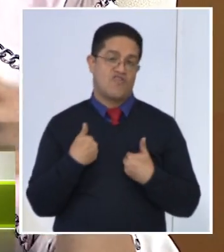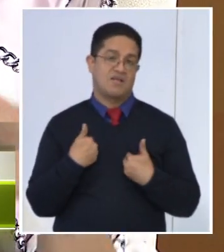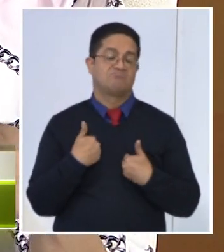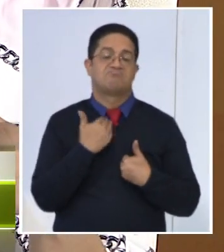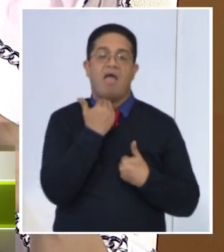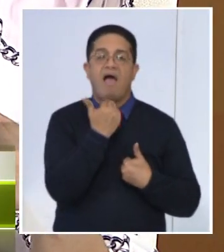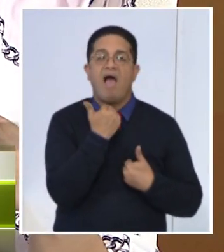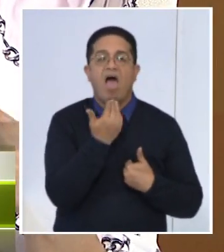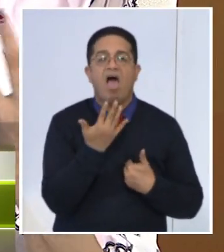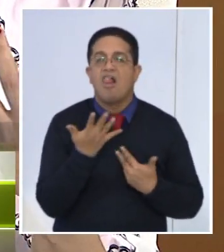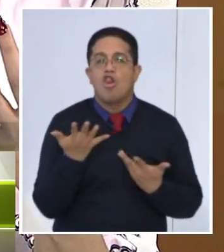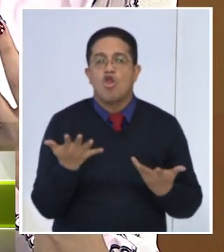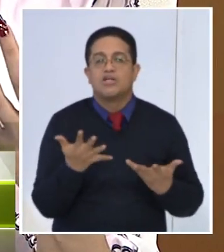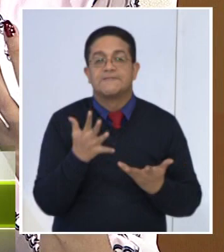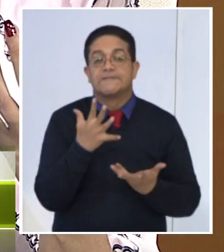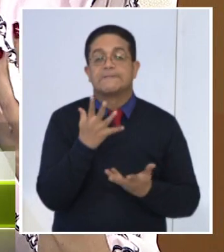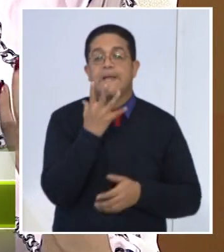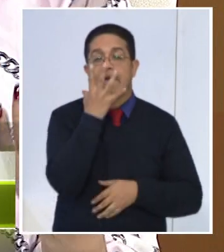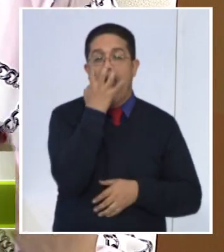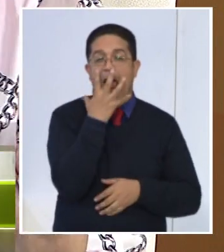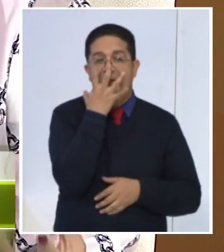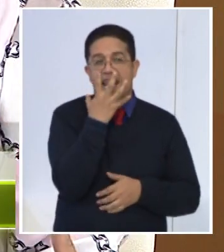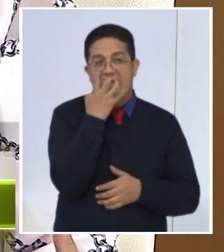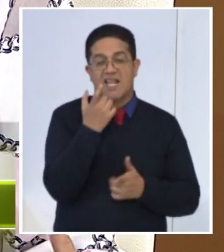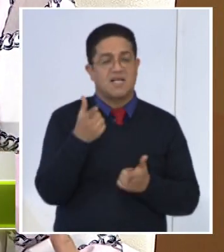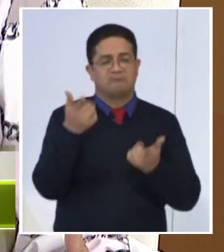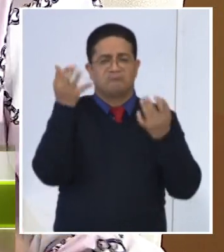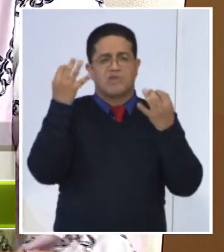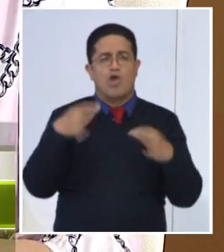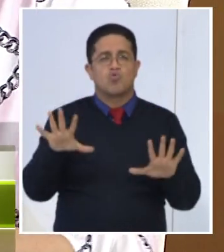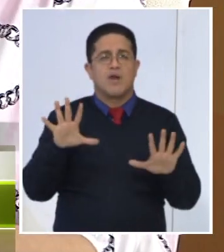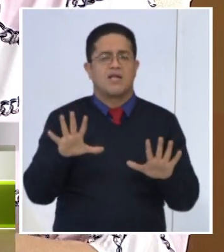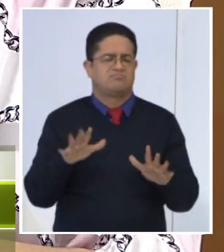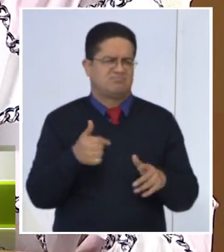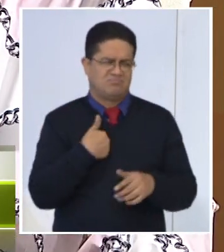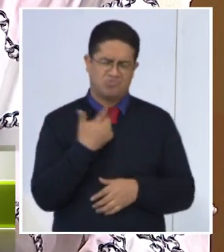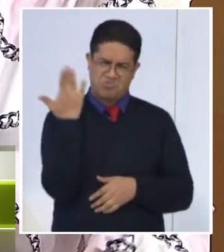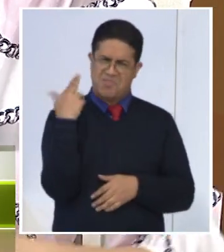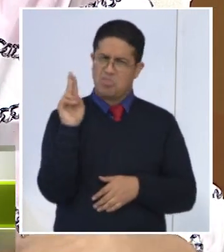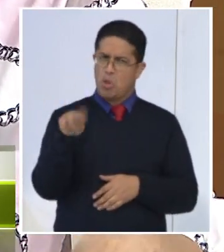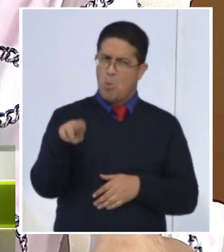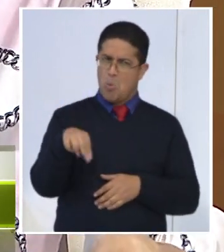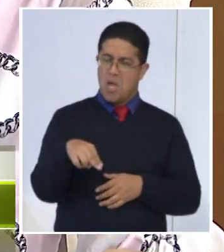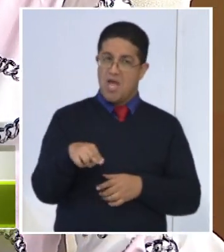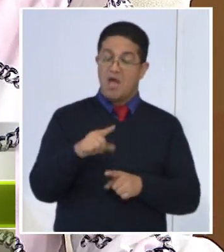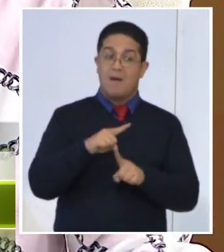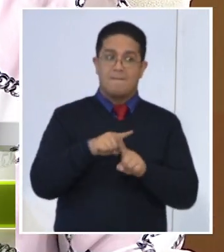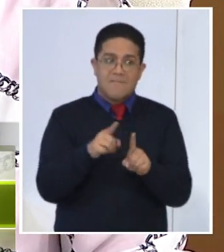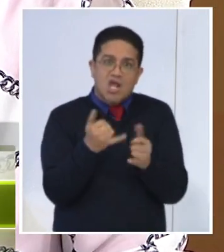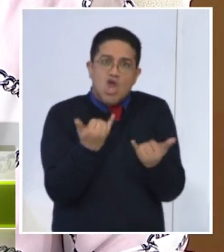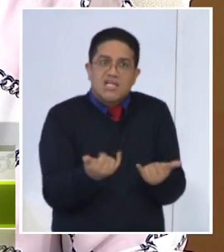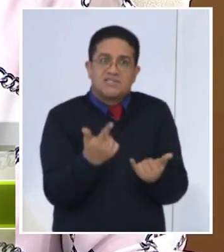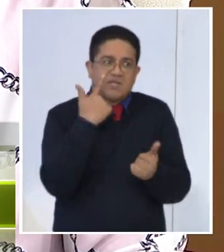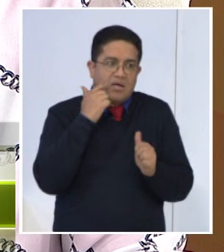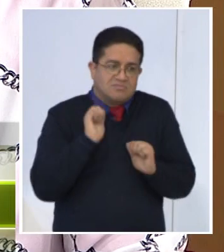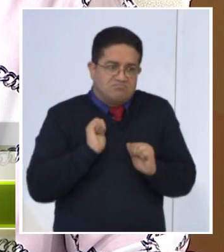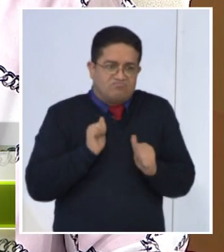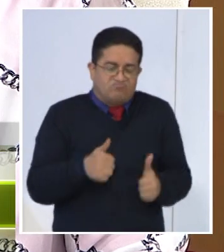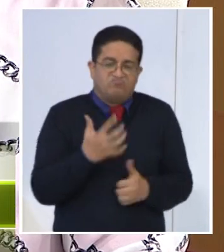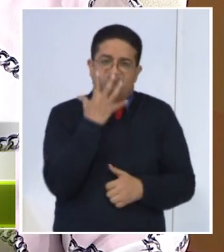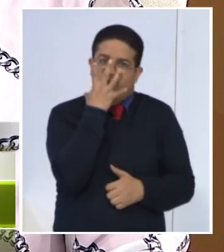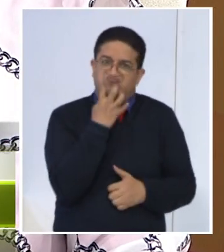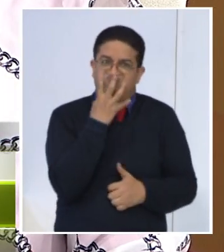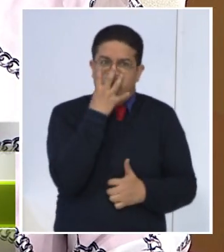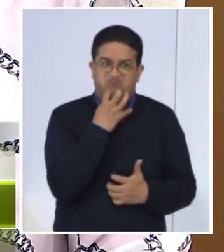tipo de alergia espontánea en esos momentos, que dicen, bueno, a mí nunca me había pasado, pero en esta época es donde estoy